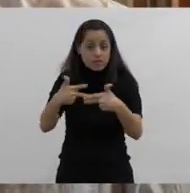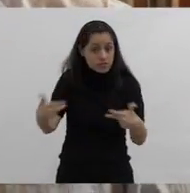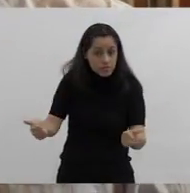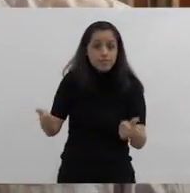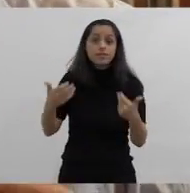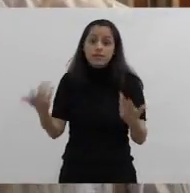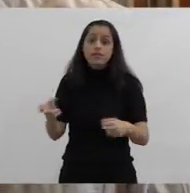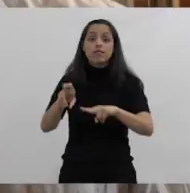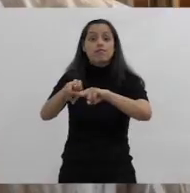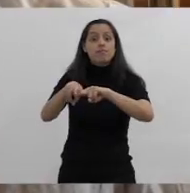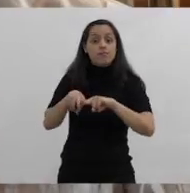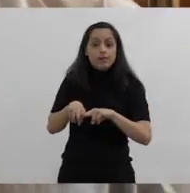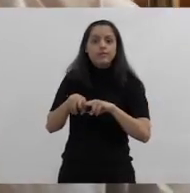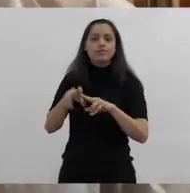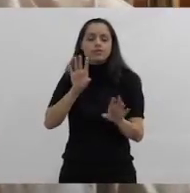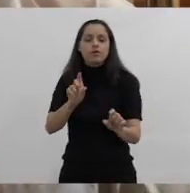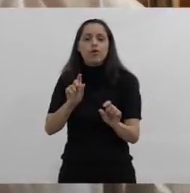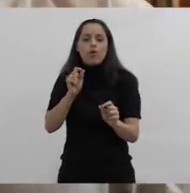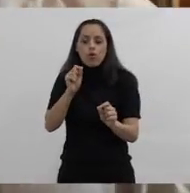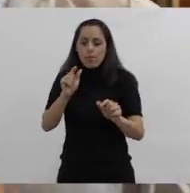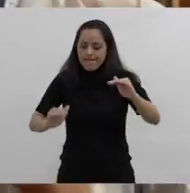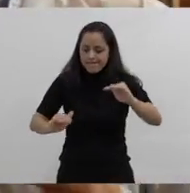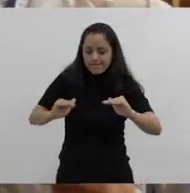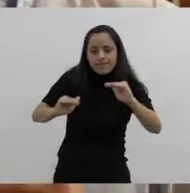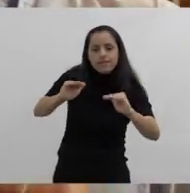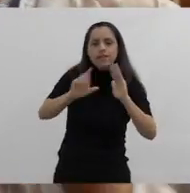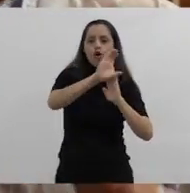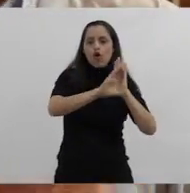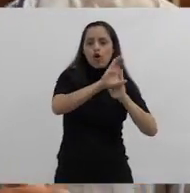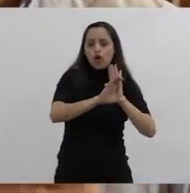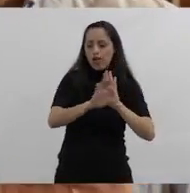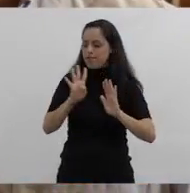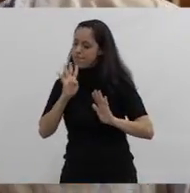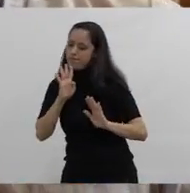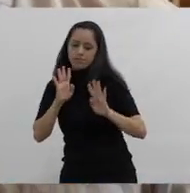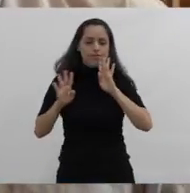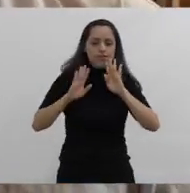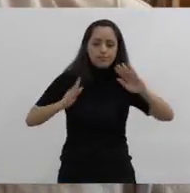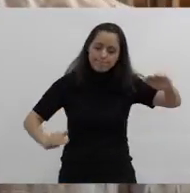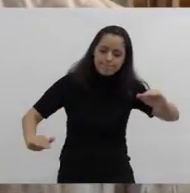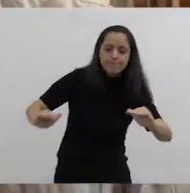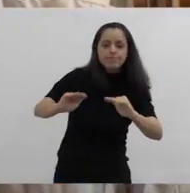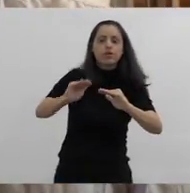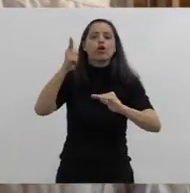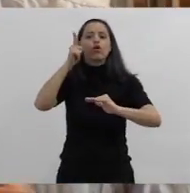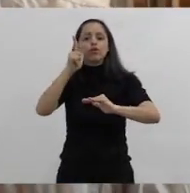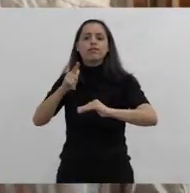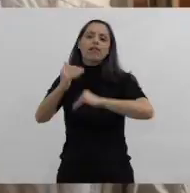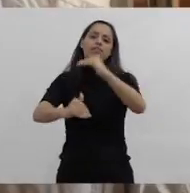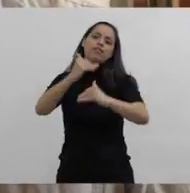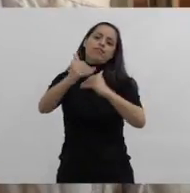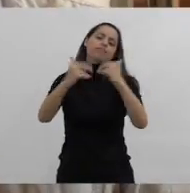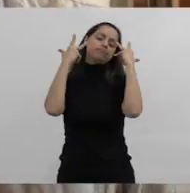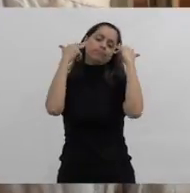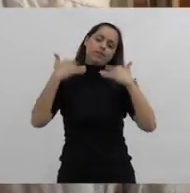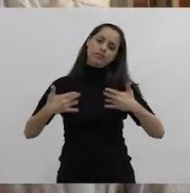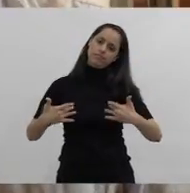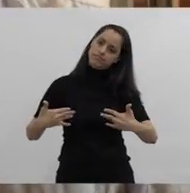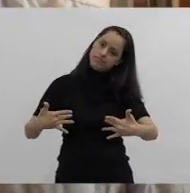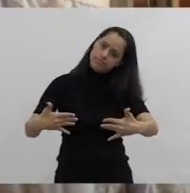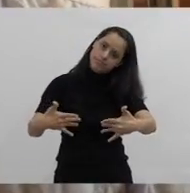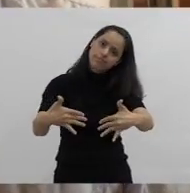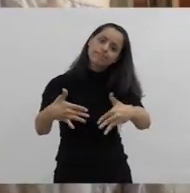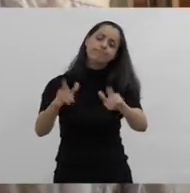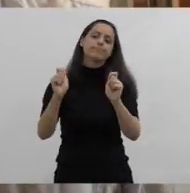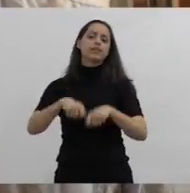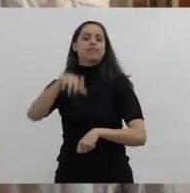conocimientos, muchas veces haciendo un trabajo previo a la clase, o sea, equiparando los saberes de ese niño para que pueda desarrollarse con la